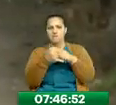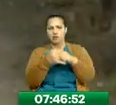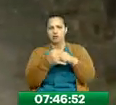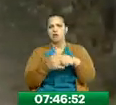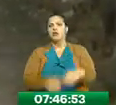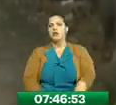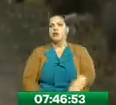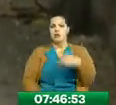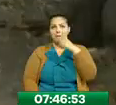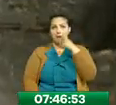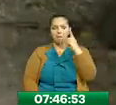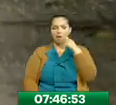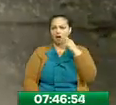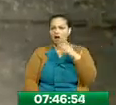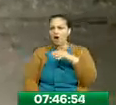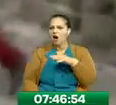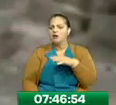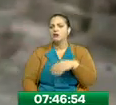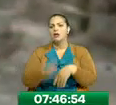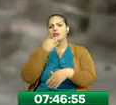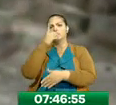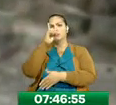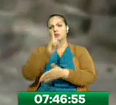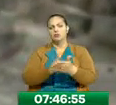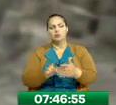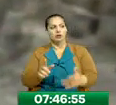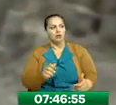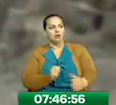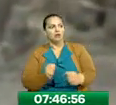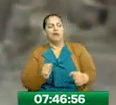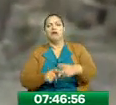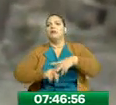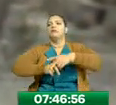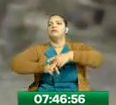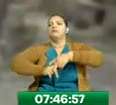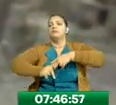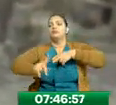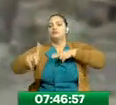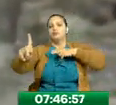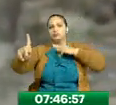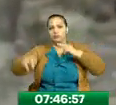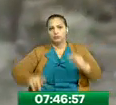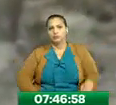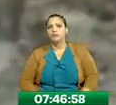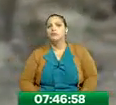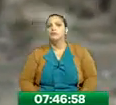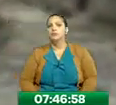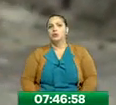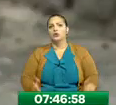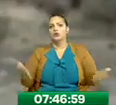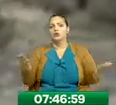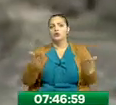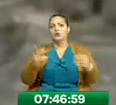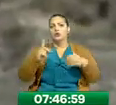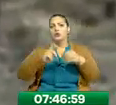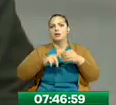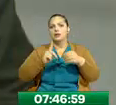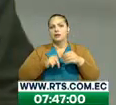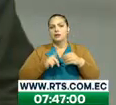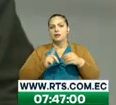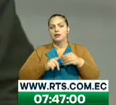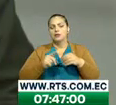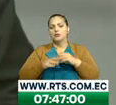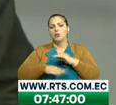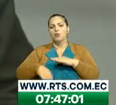captura, desapareció. Hasta que horas atrás fue sorprendido cuando caminaba por una de las calles de Huamaní, al sur de la capital. La